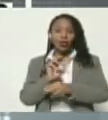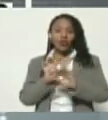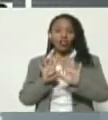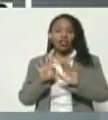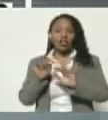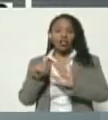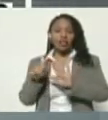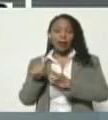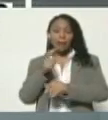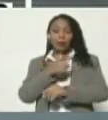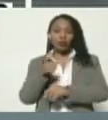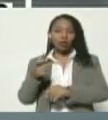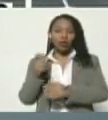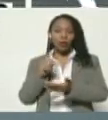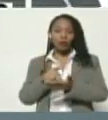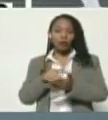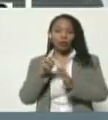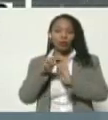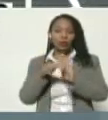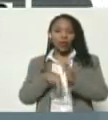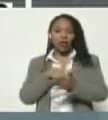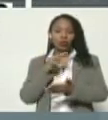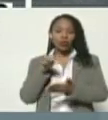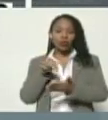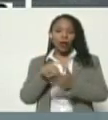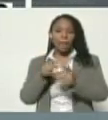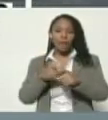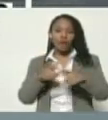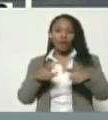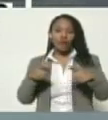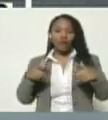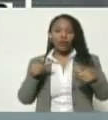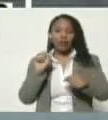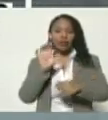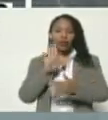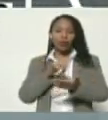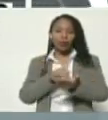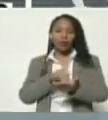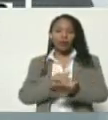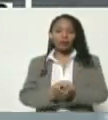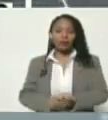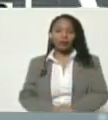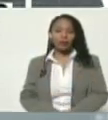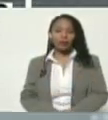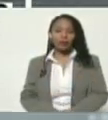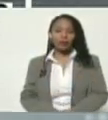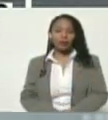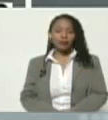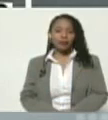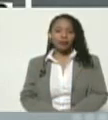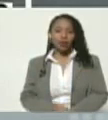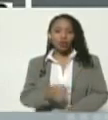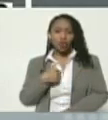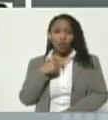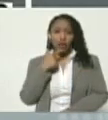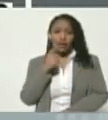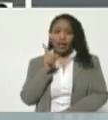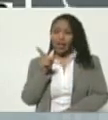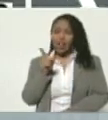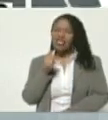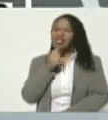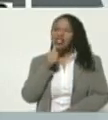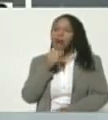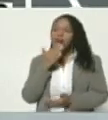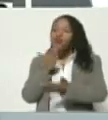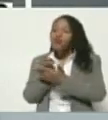26.396 candidatos y candidatas a nivel nacional. Aumentamos más de 5.000. Yo decía allí, ¿quién